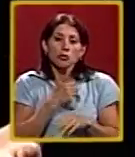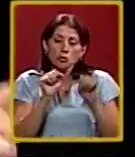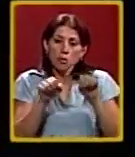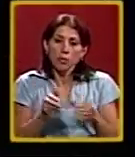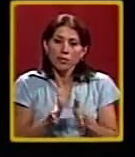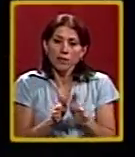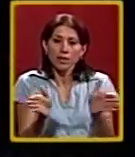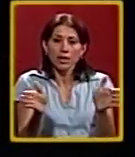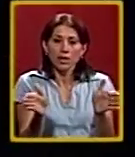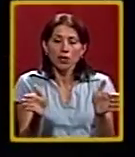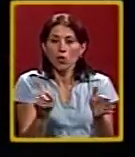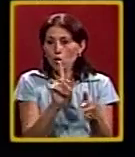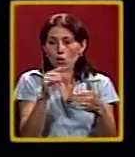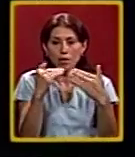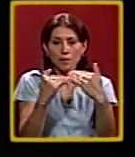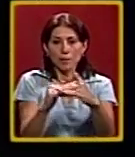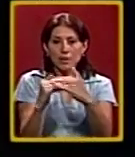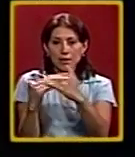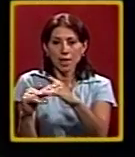y además